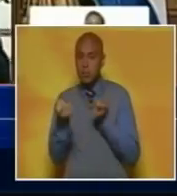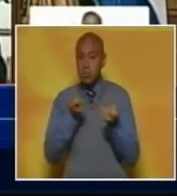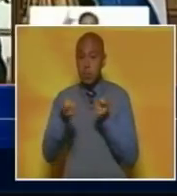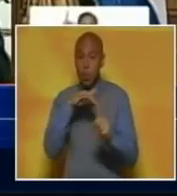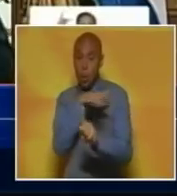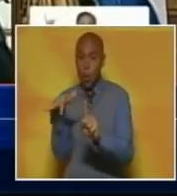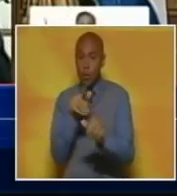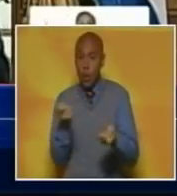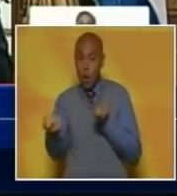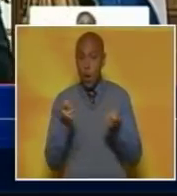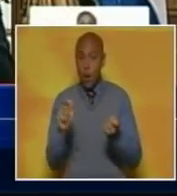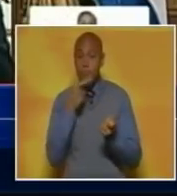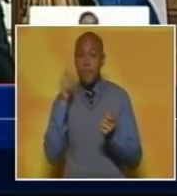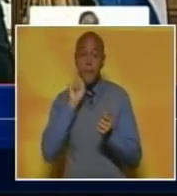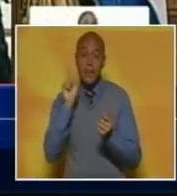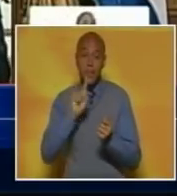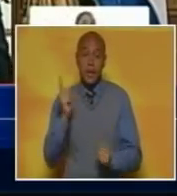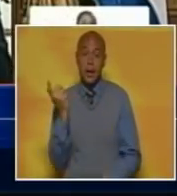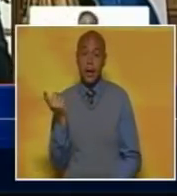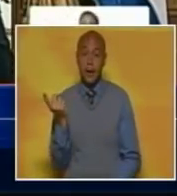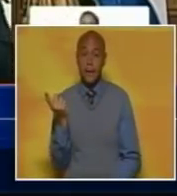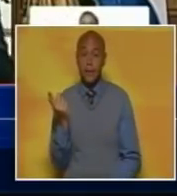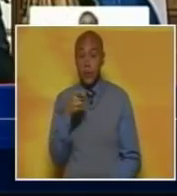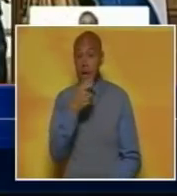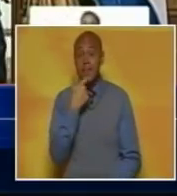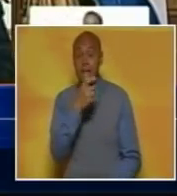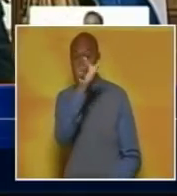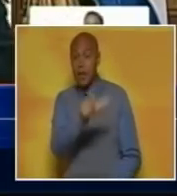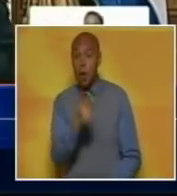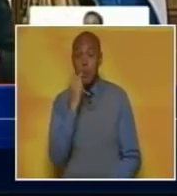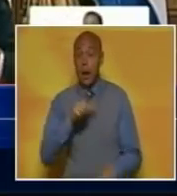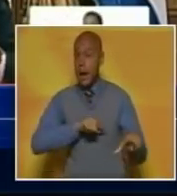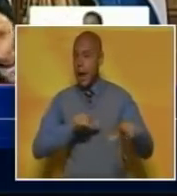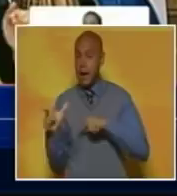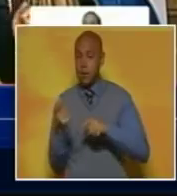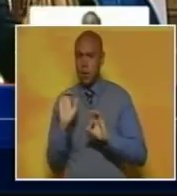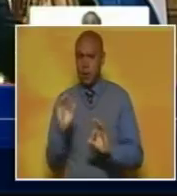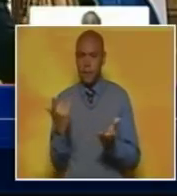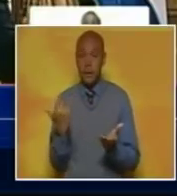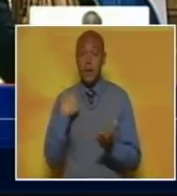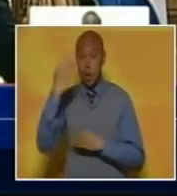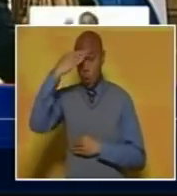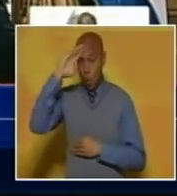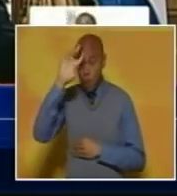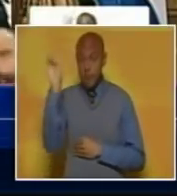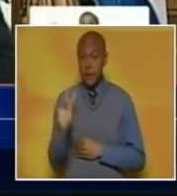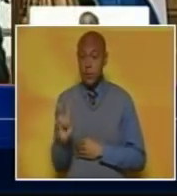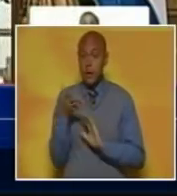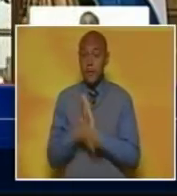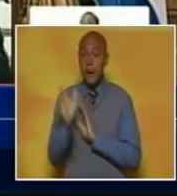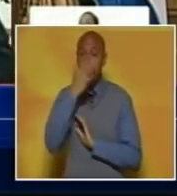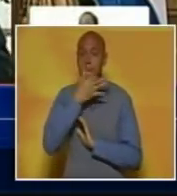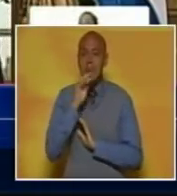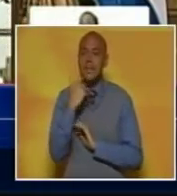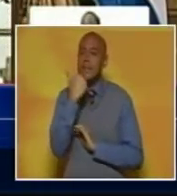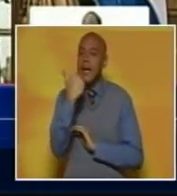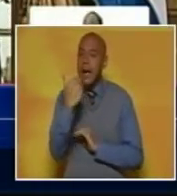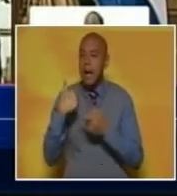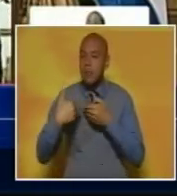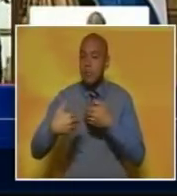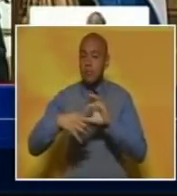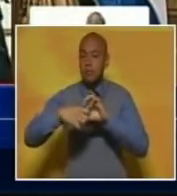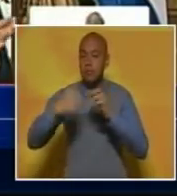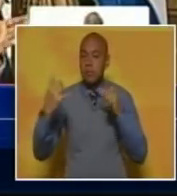de la falsedad, de la mentira. Entonces él dice que está listo, ¿no? Que Cuba y Venezuela ya casi vamos a romper